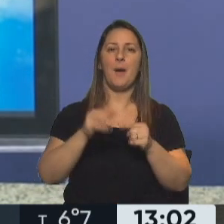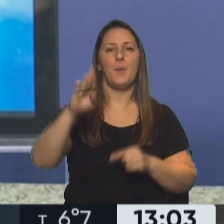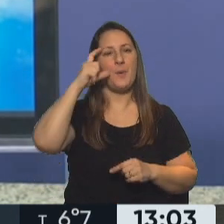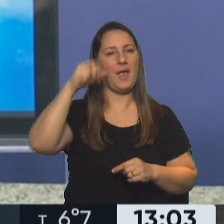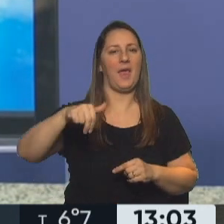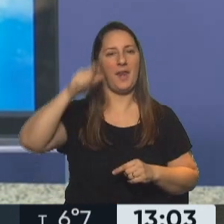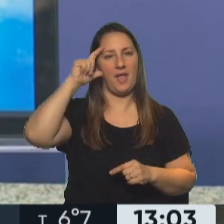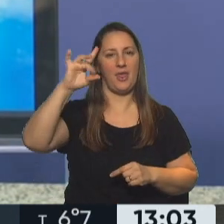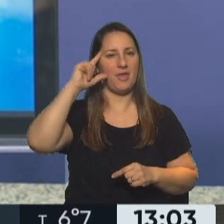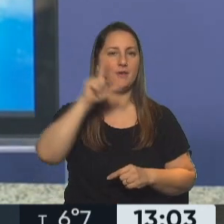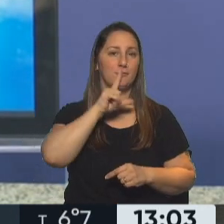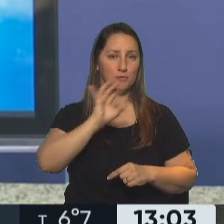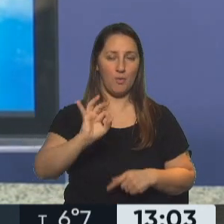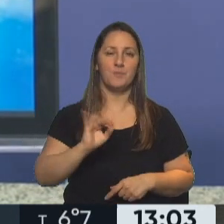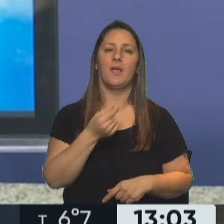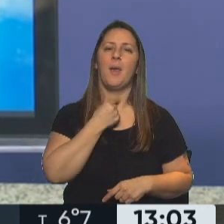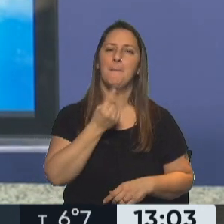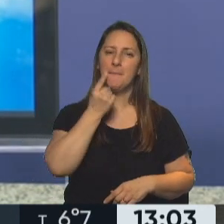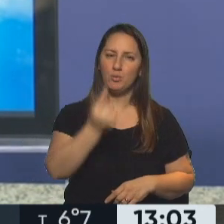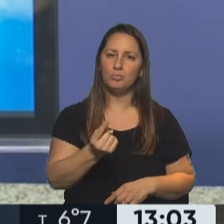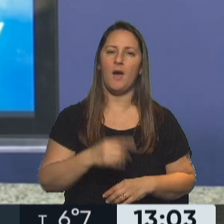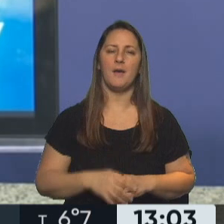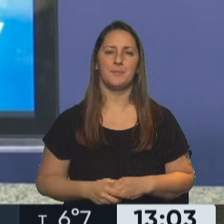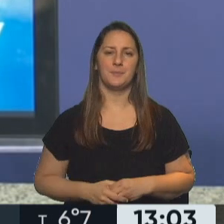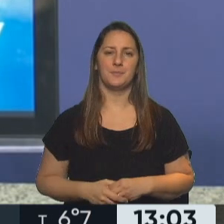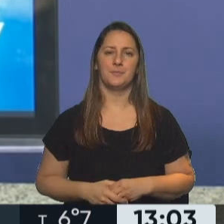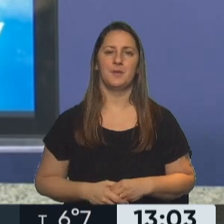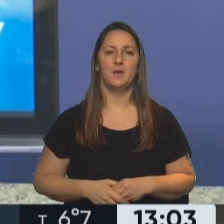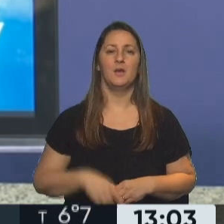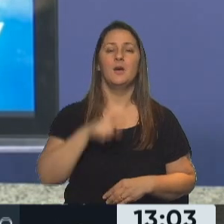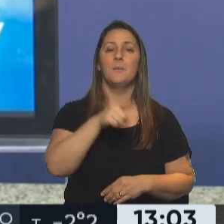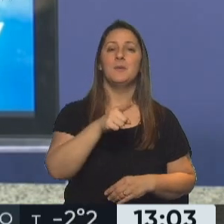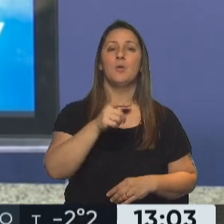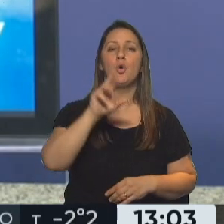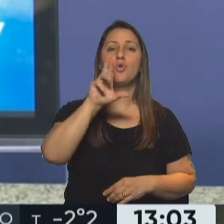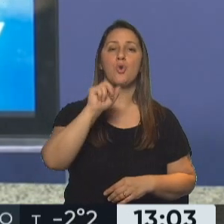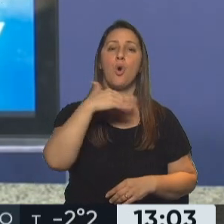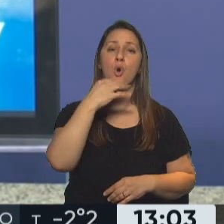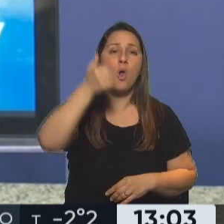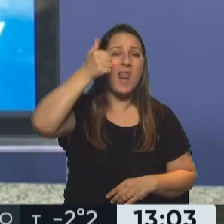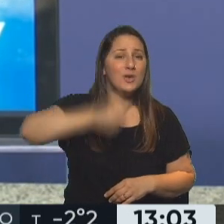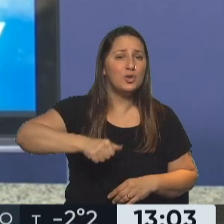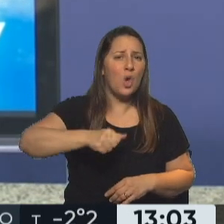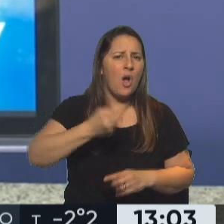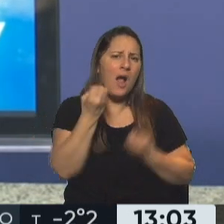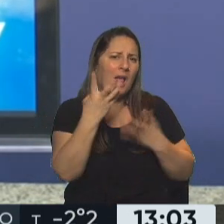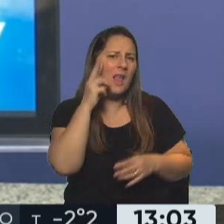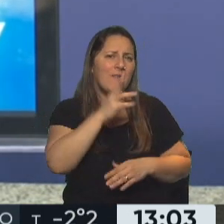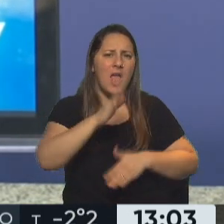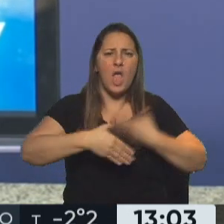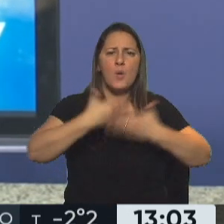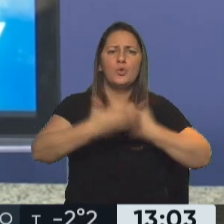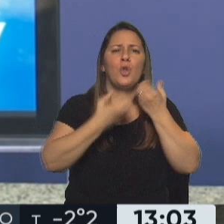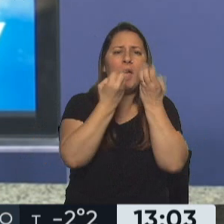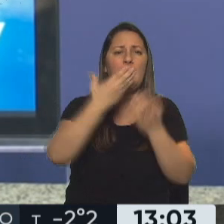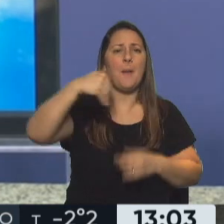benedetto consultarte cómo lo ves desde su lesión en el sólido a Marcos Rojo como fue evolucionando Y también cómo está